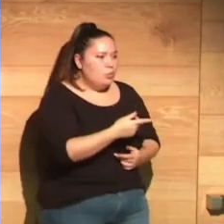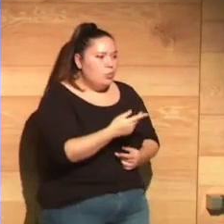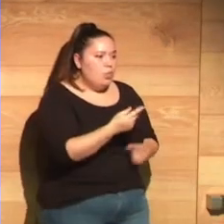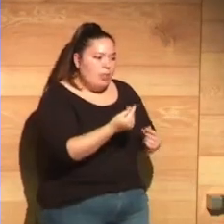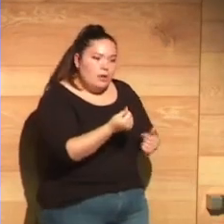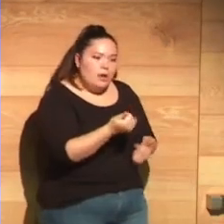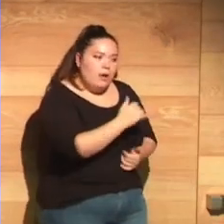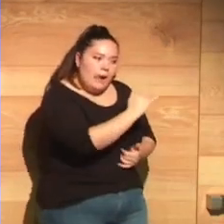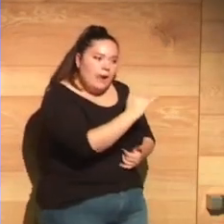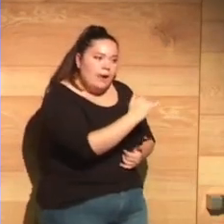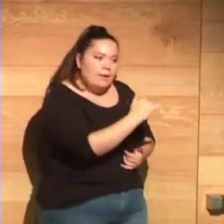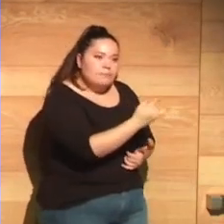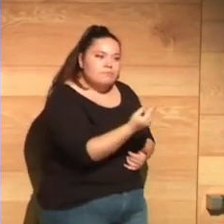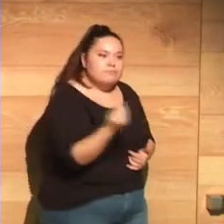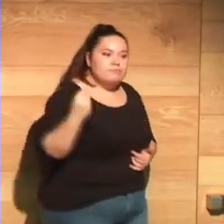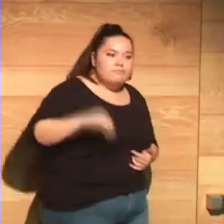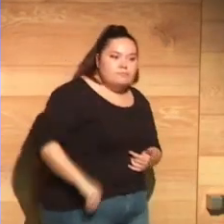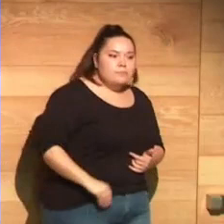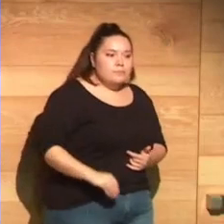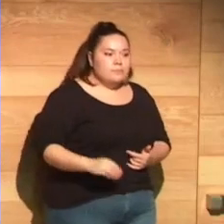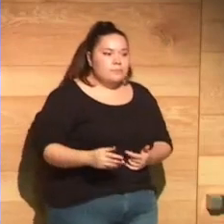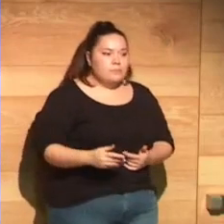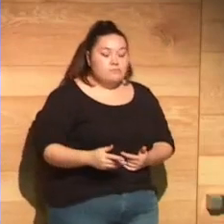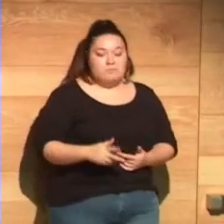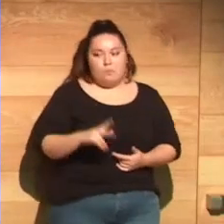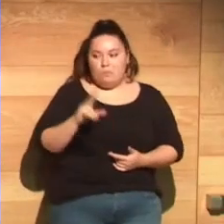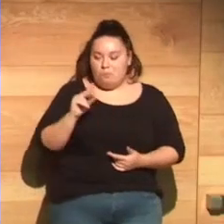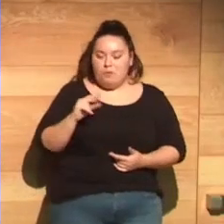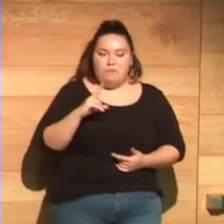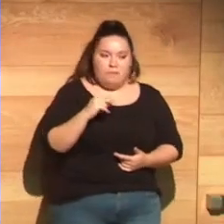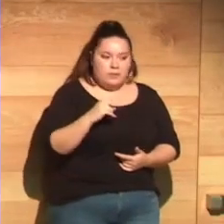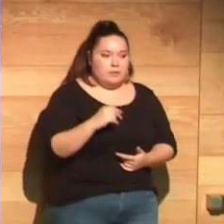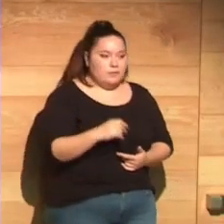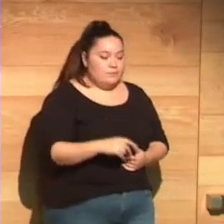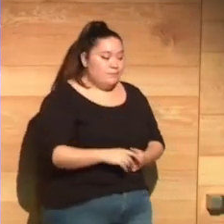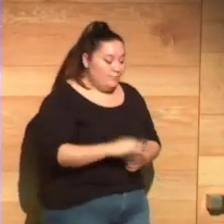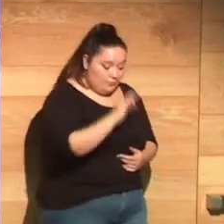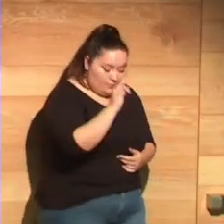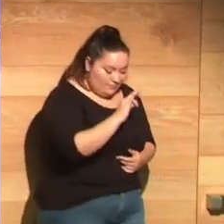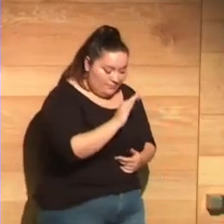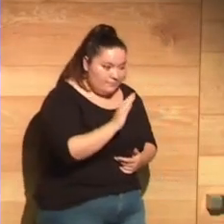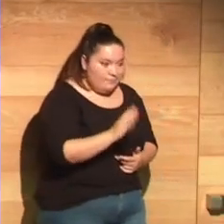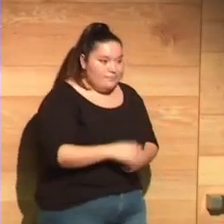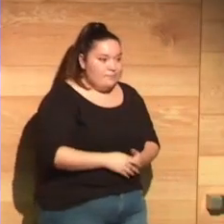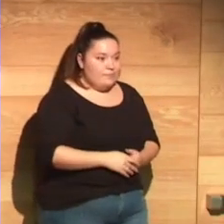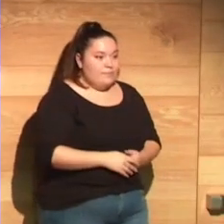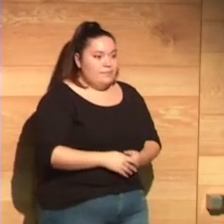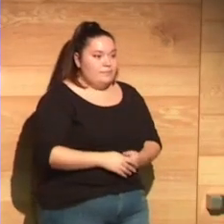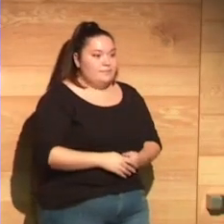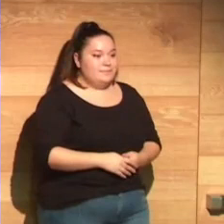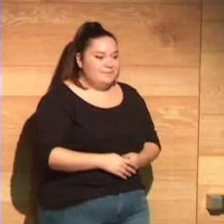hablado de derechos civiles y tal, y o sea, tú quieres tu cheque y a tomar por saco todos los